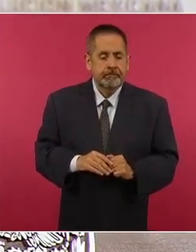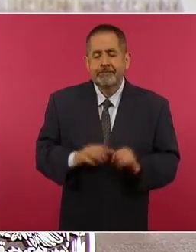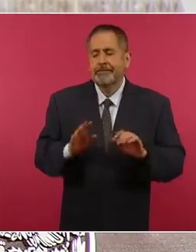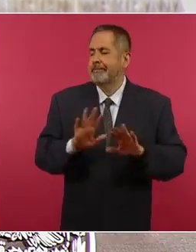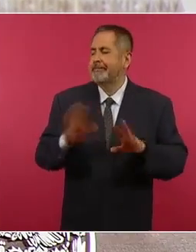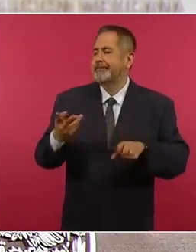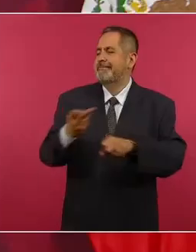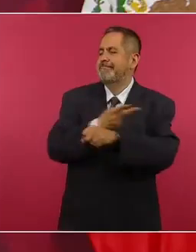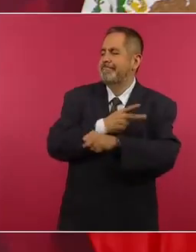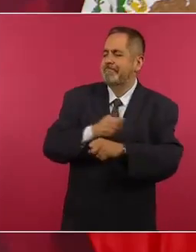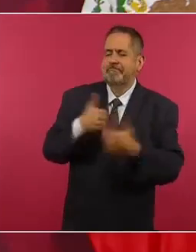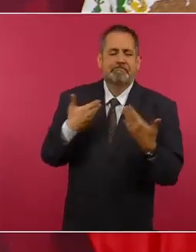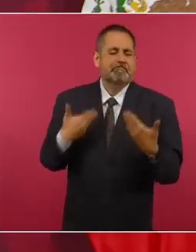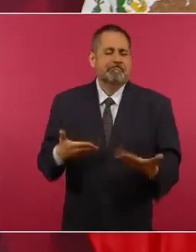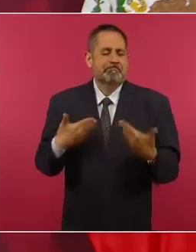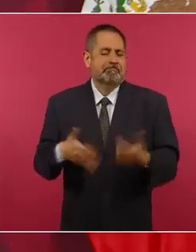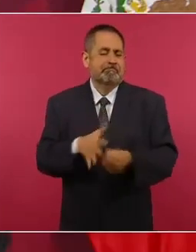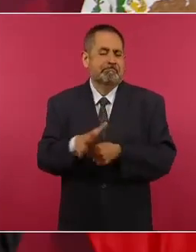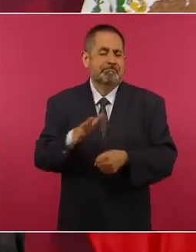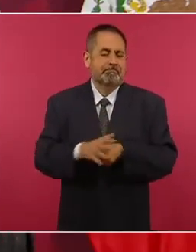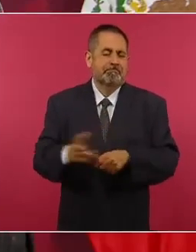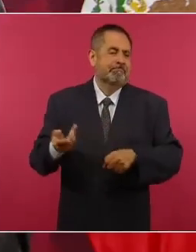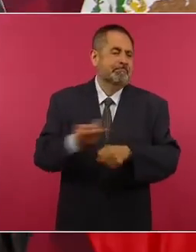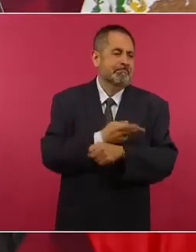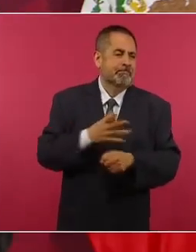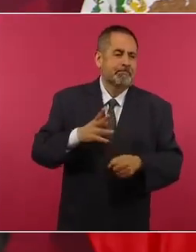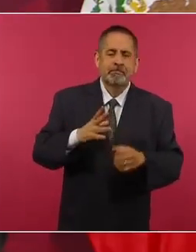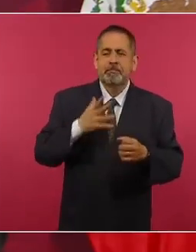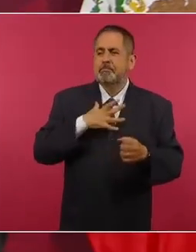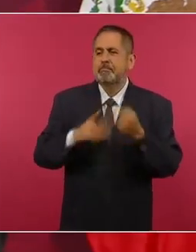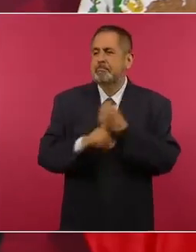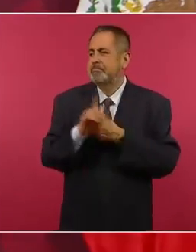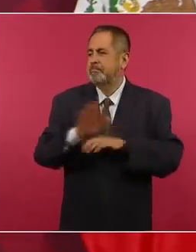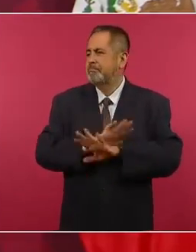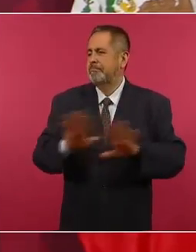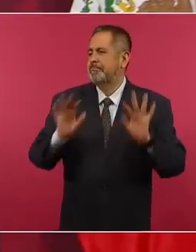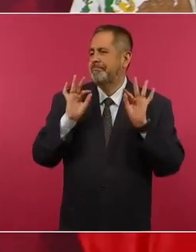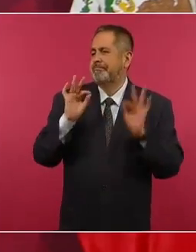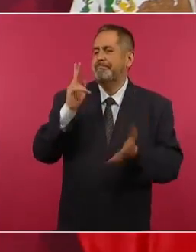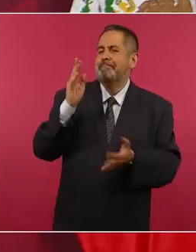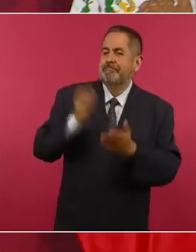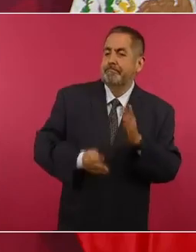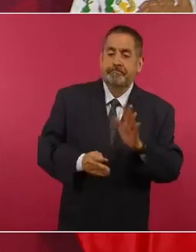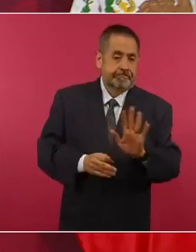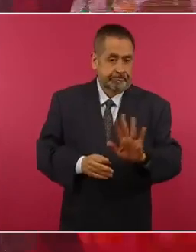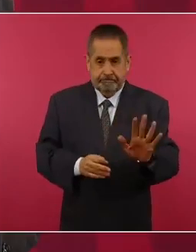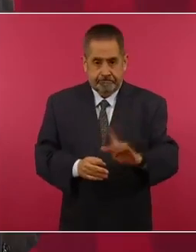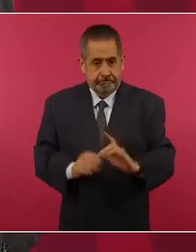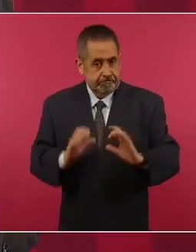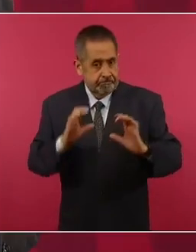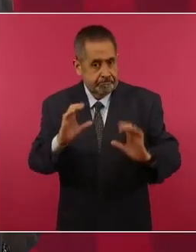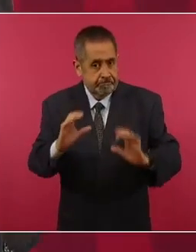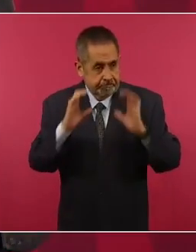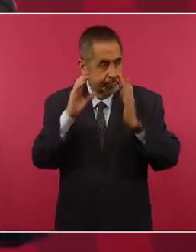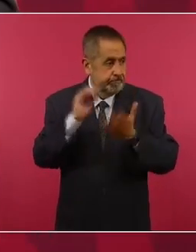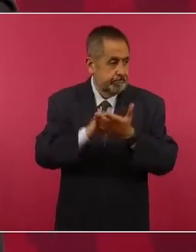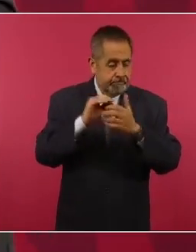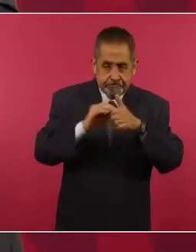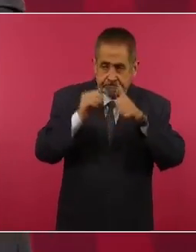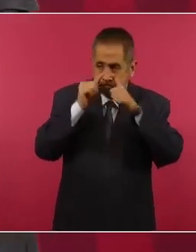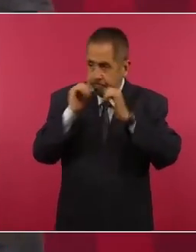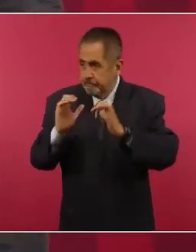descuidarnos, decir ya pasó todo, hay que seguir pendientes. Y